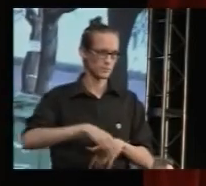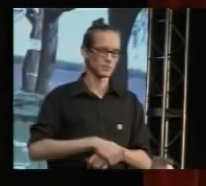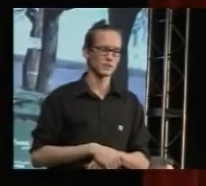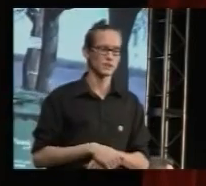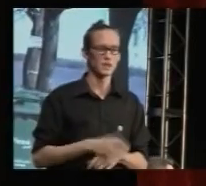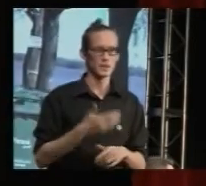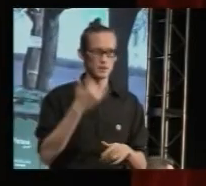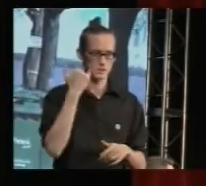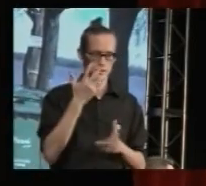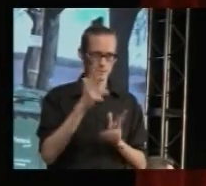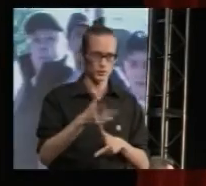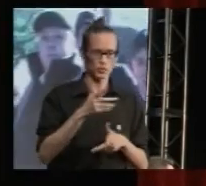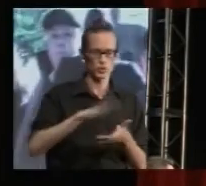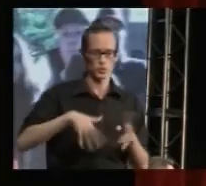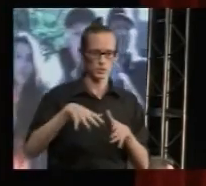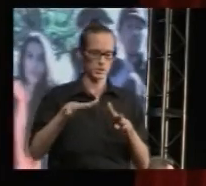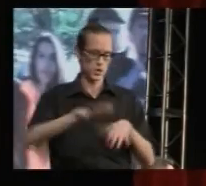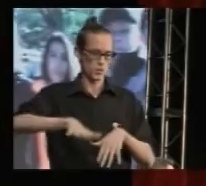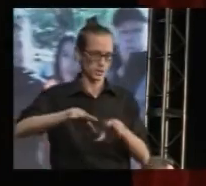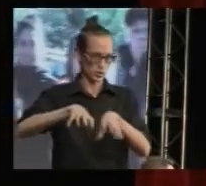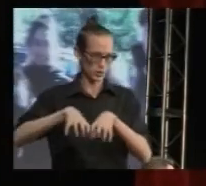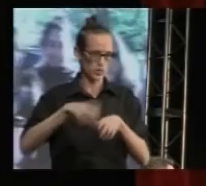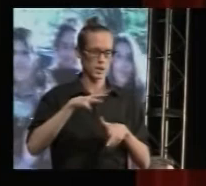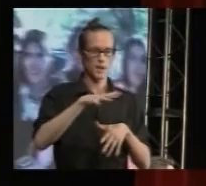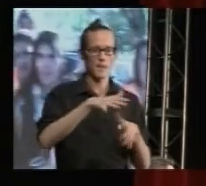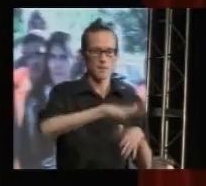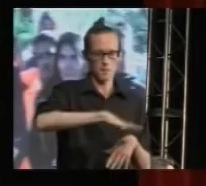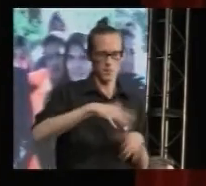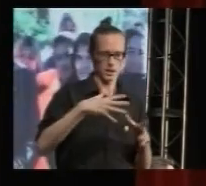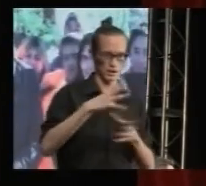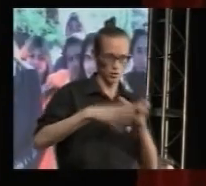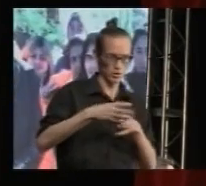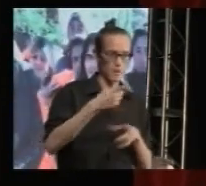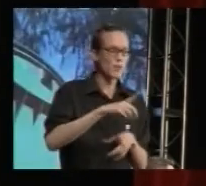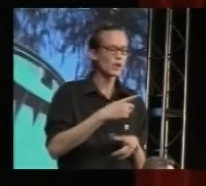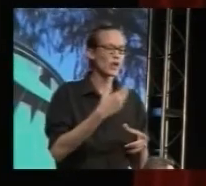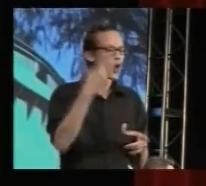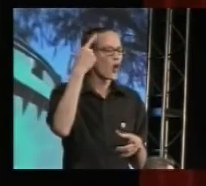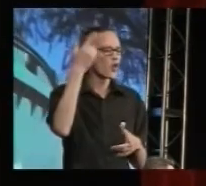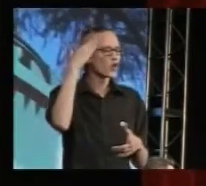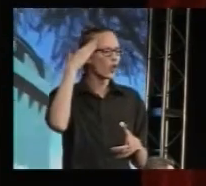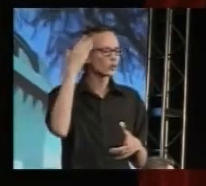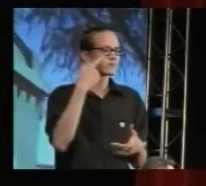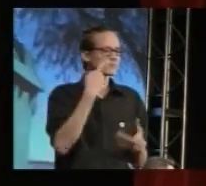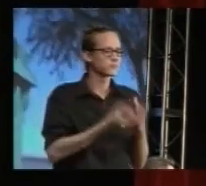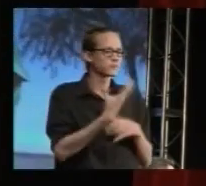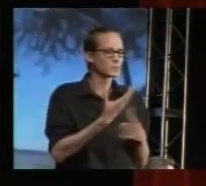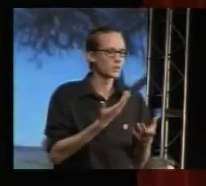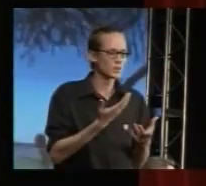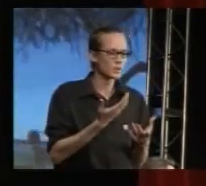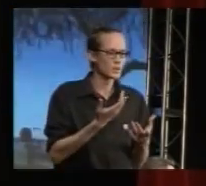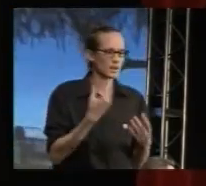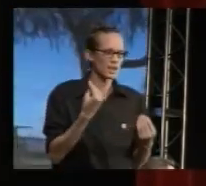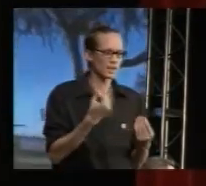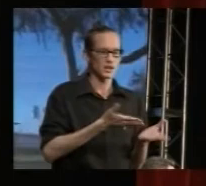parque hortícola, del parque industrial, pero no le podemos dar la espalda a la sociedad del conocimiento. ¿De qué estamos hablando? De servicios